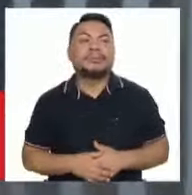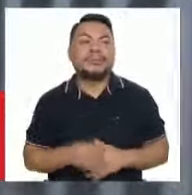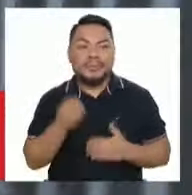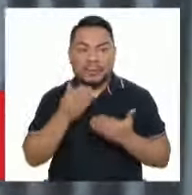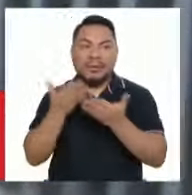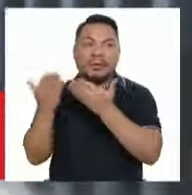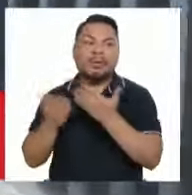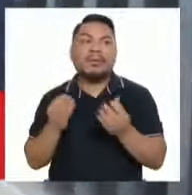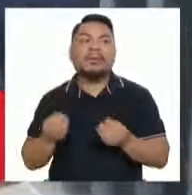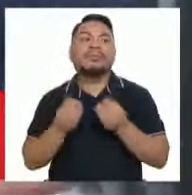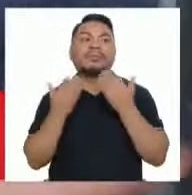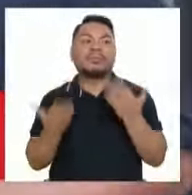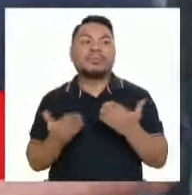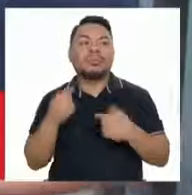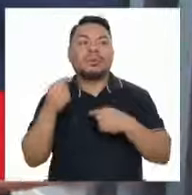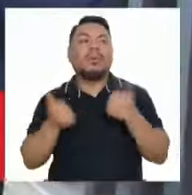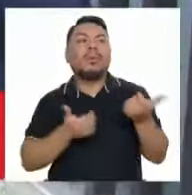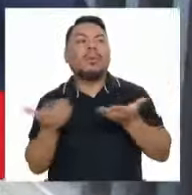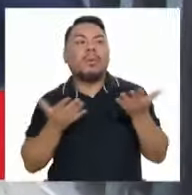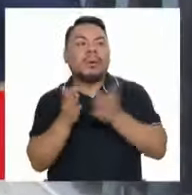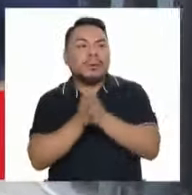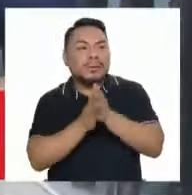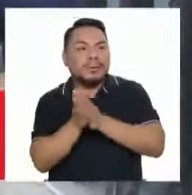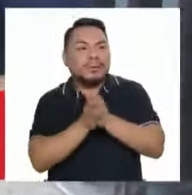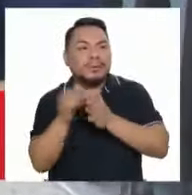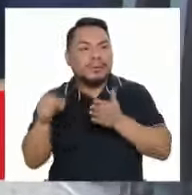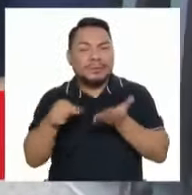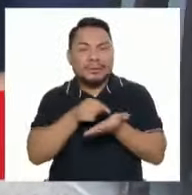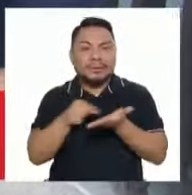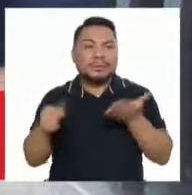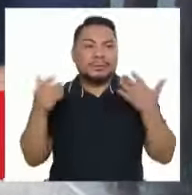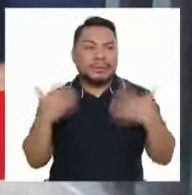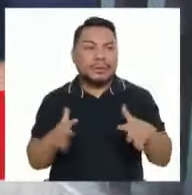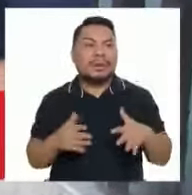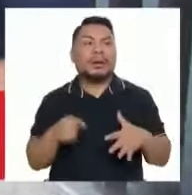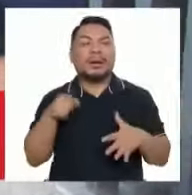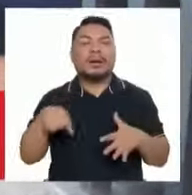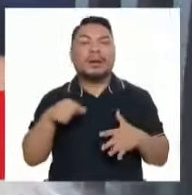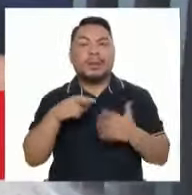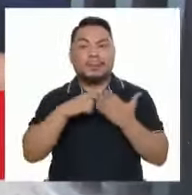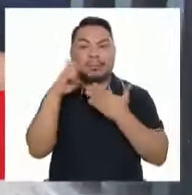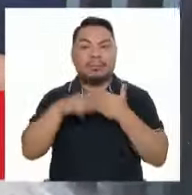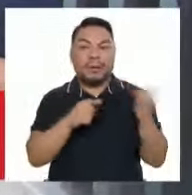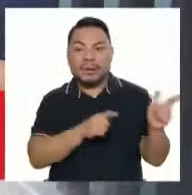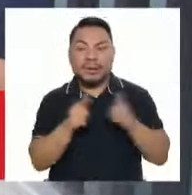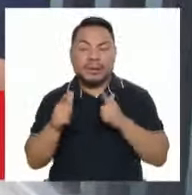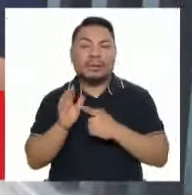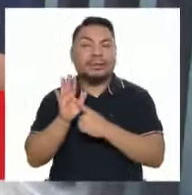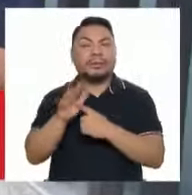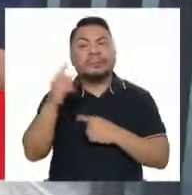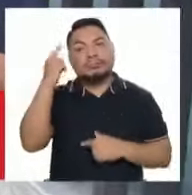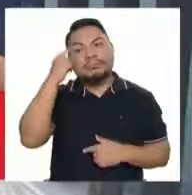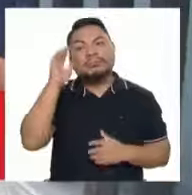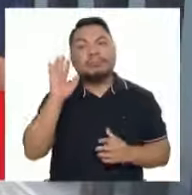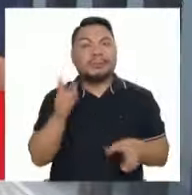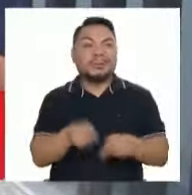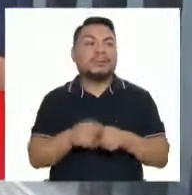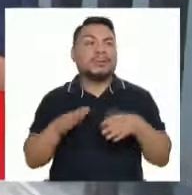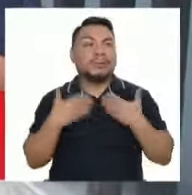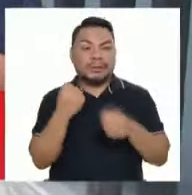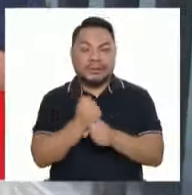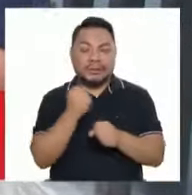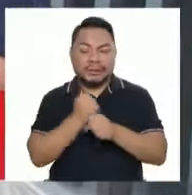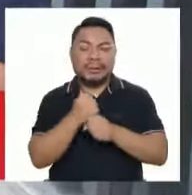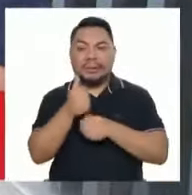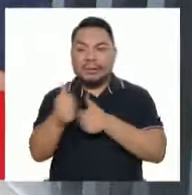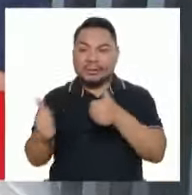bienvenido. ¿Qué tal? ¿Cómo estás? ¿Cuáles son las expectativas para esta semana? Ya está casi el programa listo para salir. Imaginamos también que pues, el trabajo